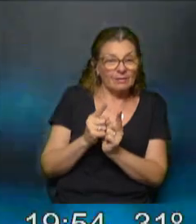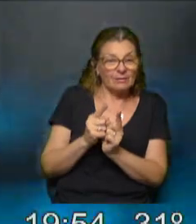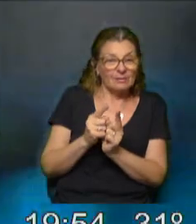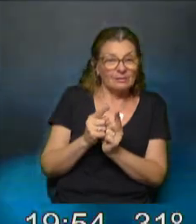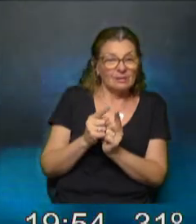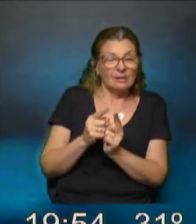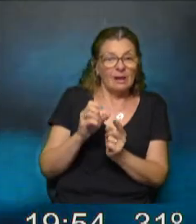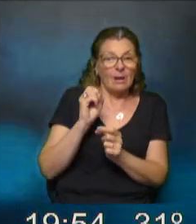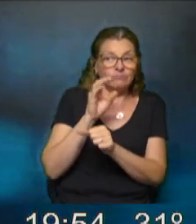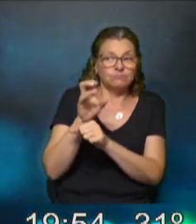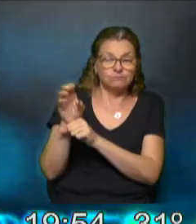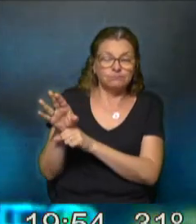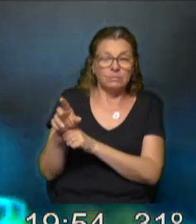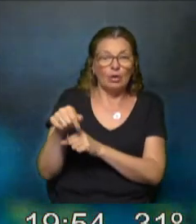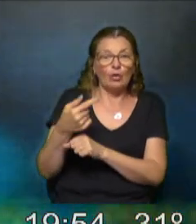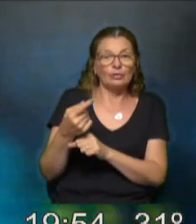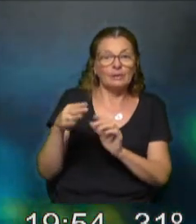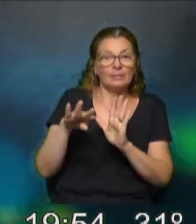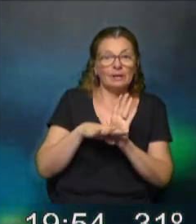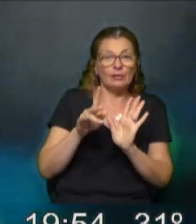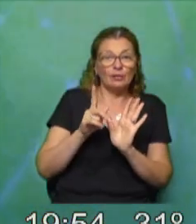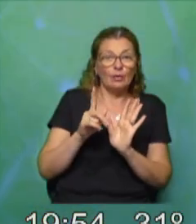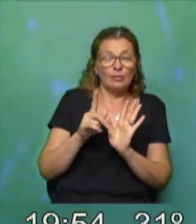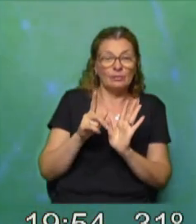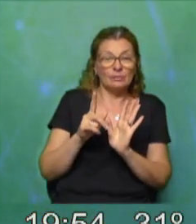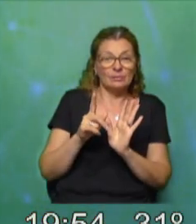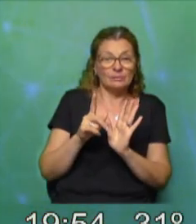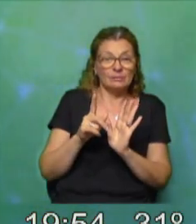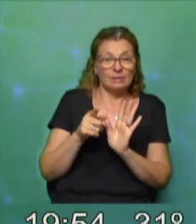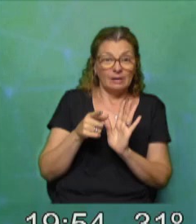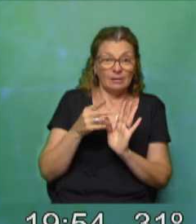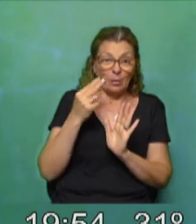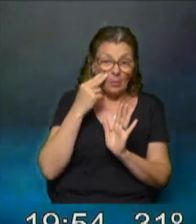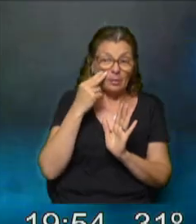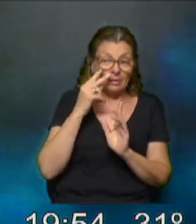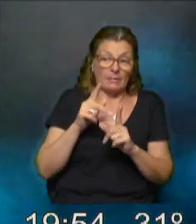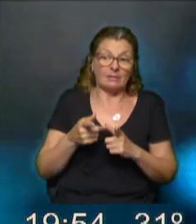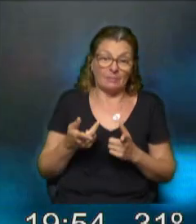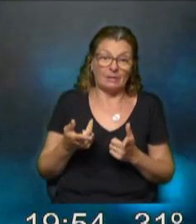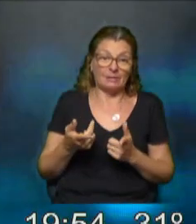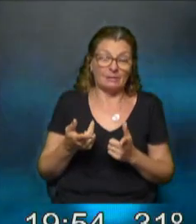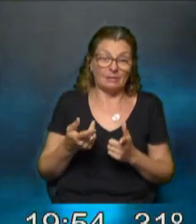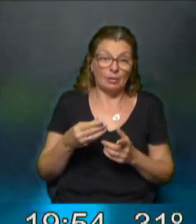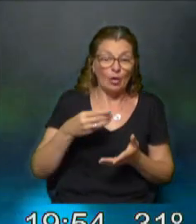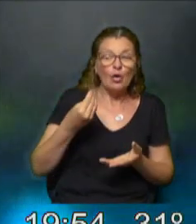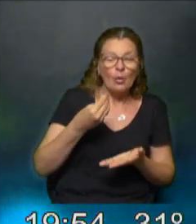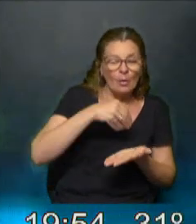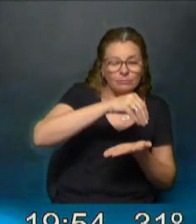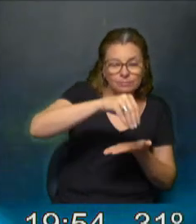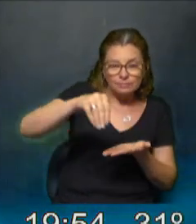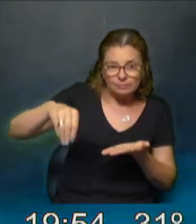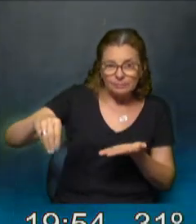provincias Sí esa es otra medida no se va a listar en algunos casos eso puede ser muy trágico también y totalmente por Cómo se distribuye también la pobreza